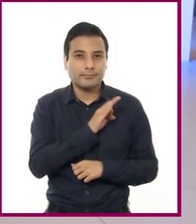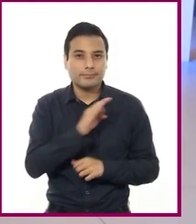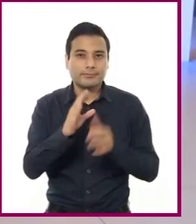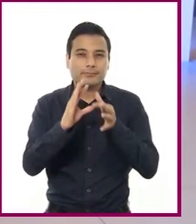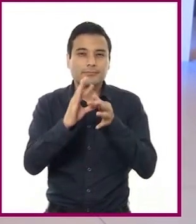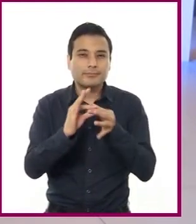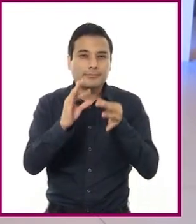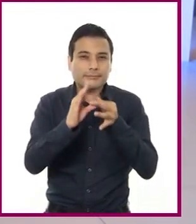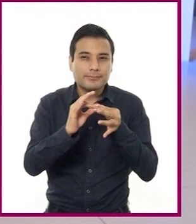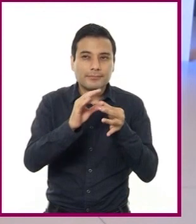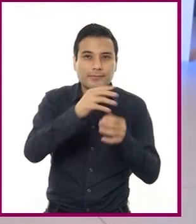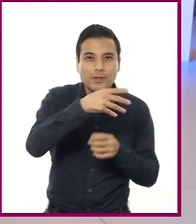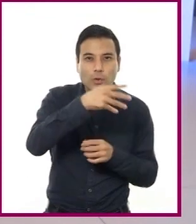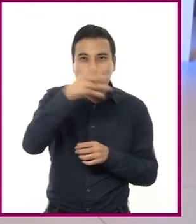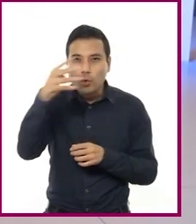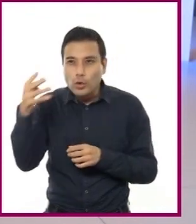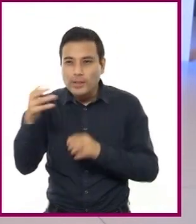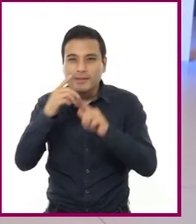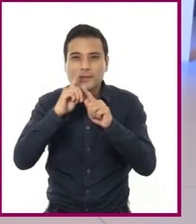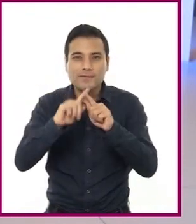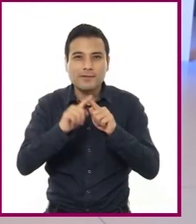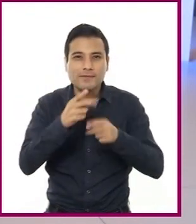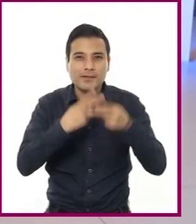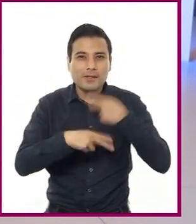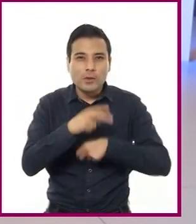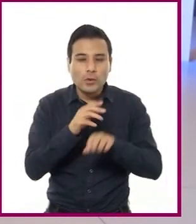los colores del arco iris a partir de la luz